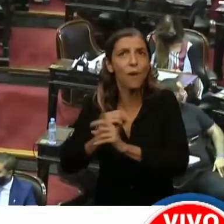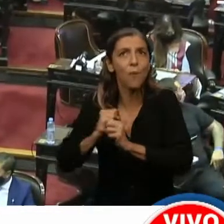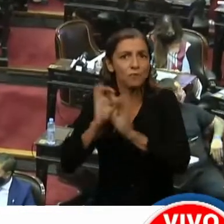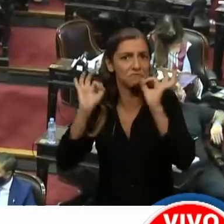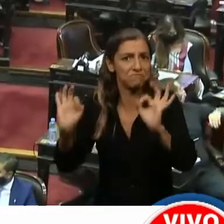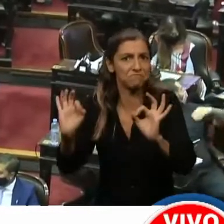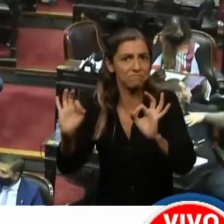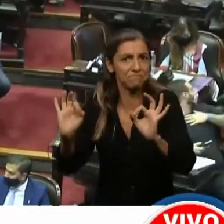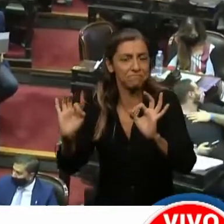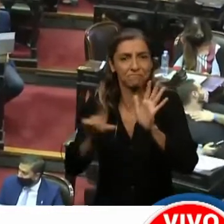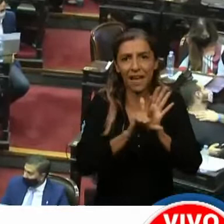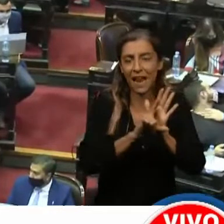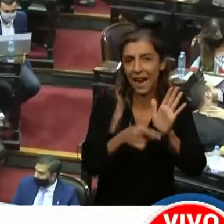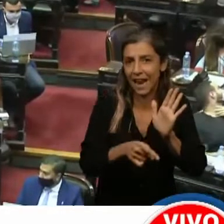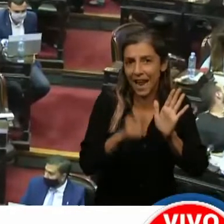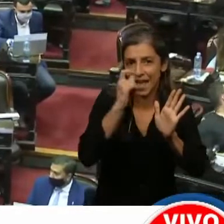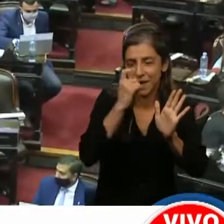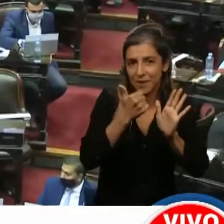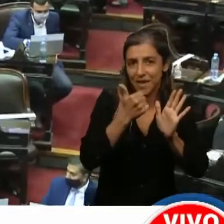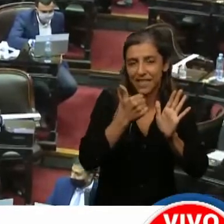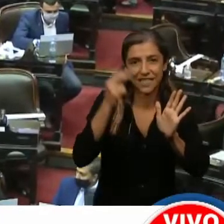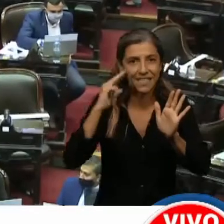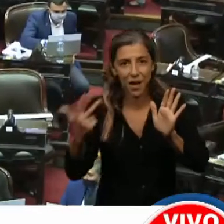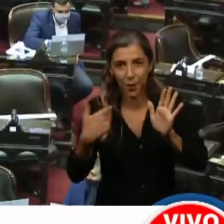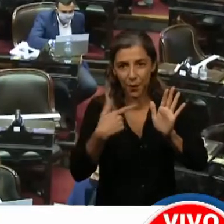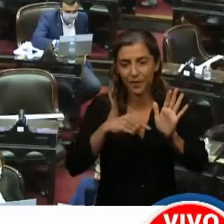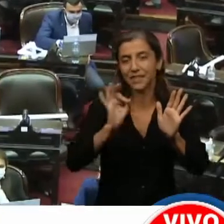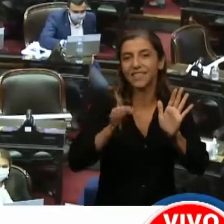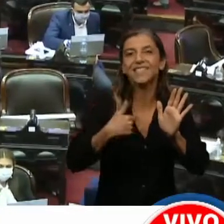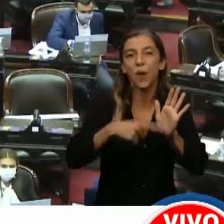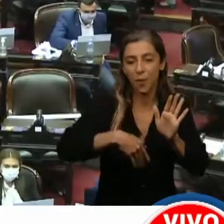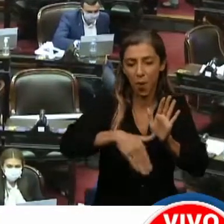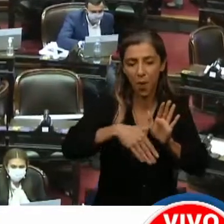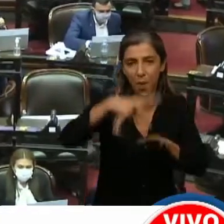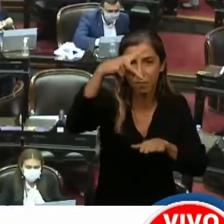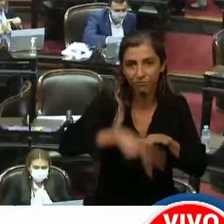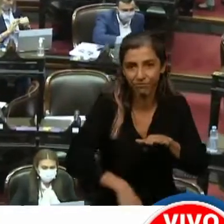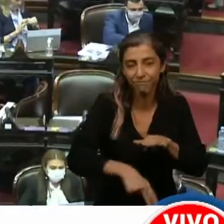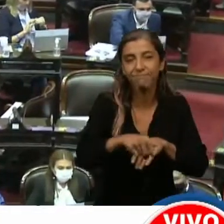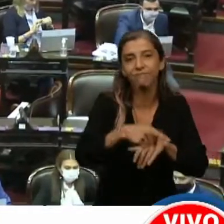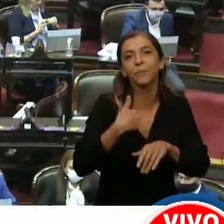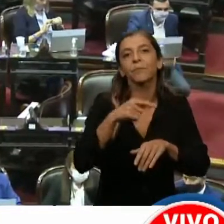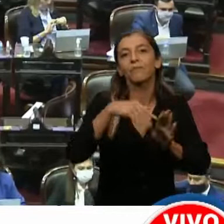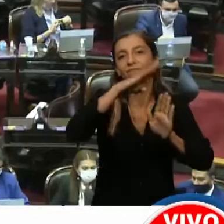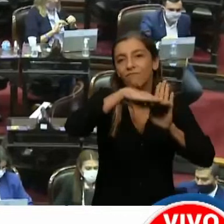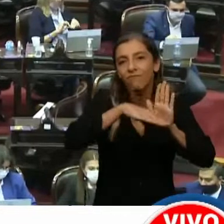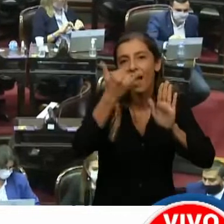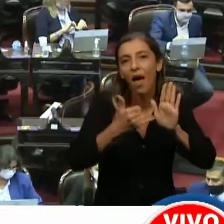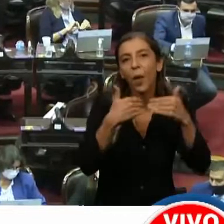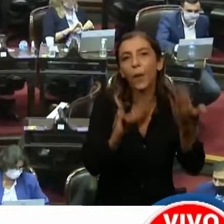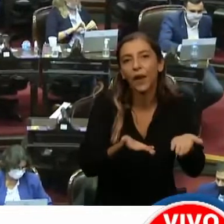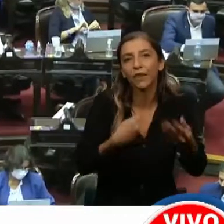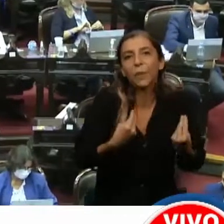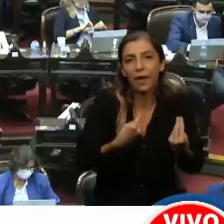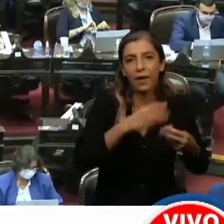Todos sabemos que la ley 26.093 vence los beneficios que otorga para el